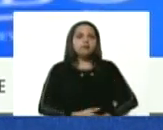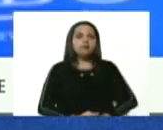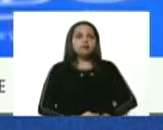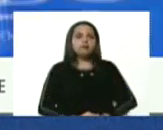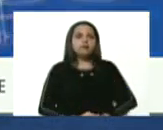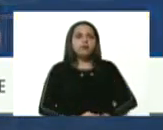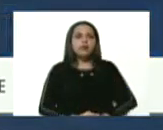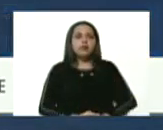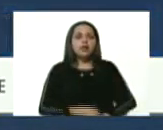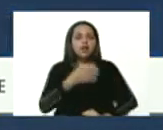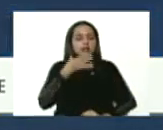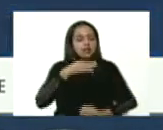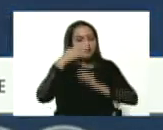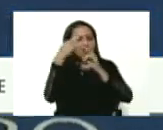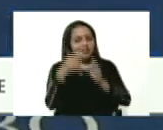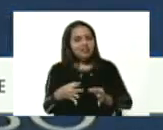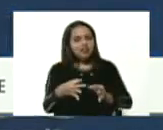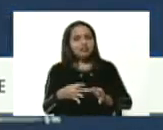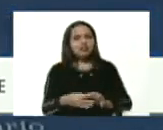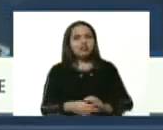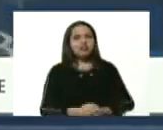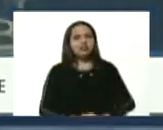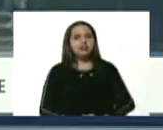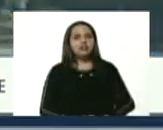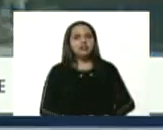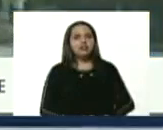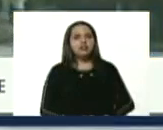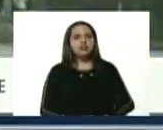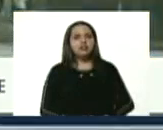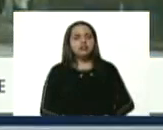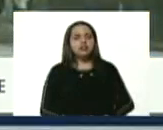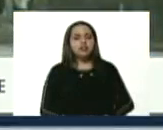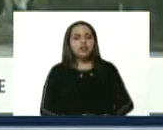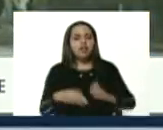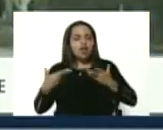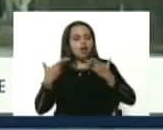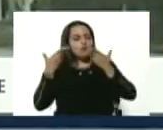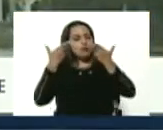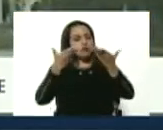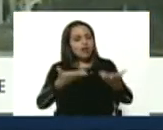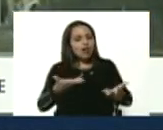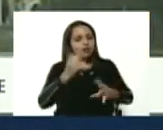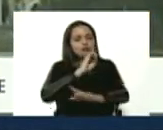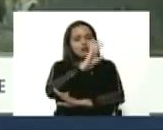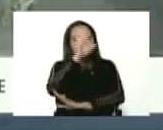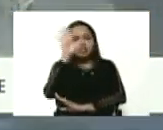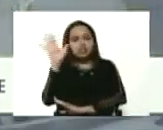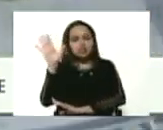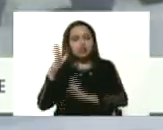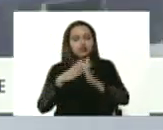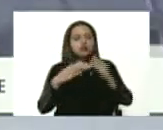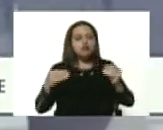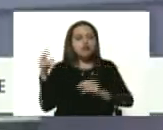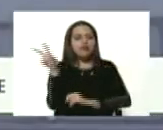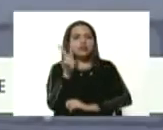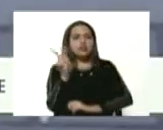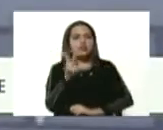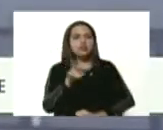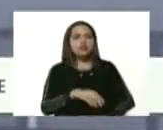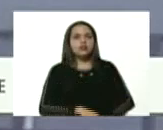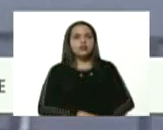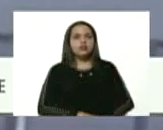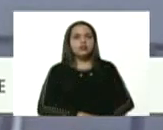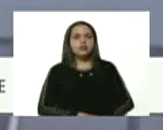que verdaderamente es un regalo del cielo para todos los venezolanos y venezolanas